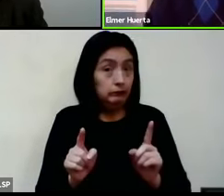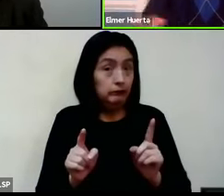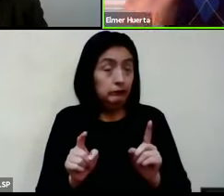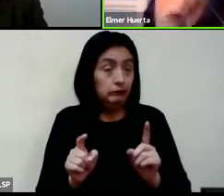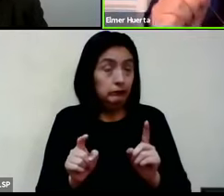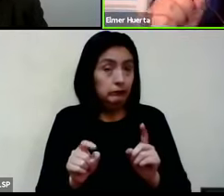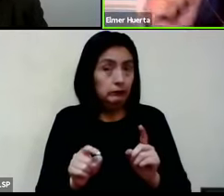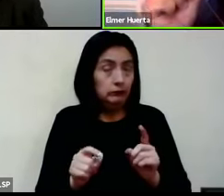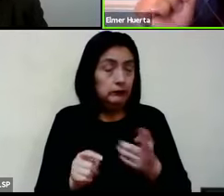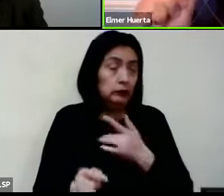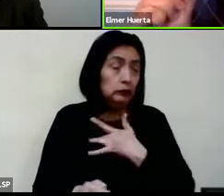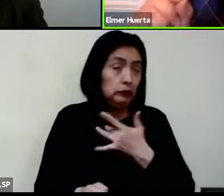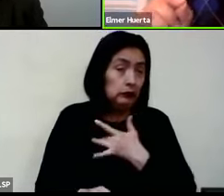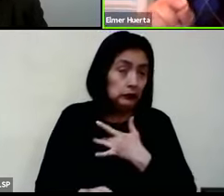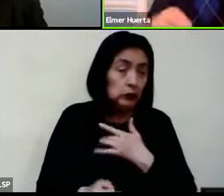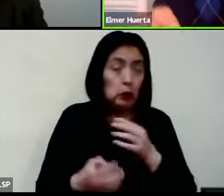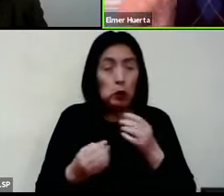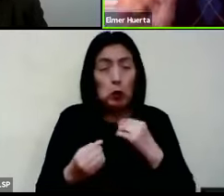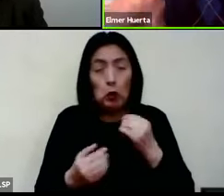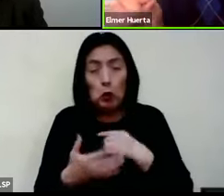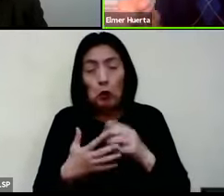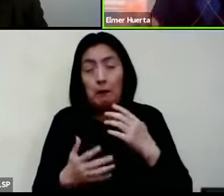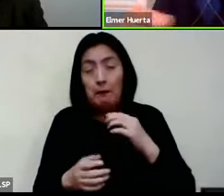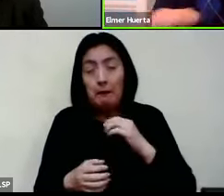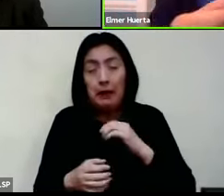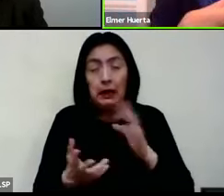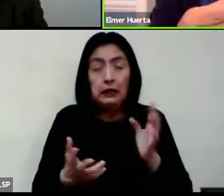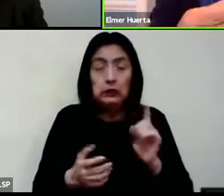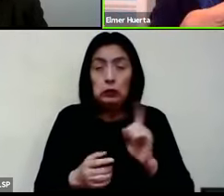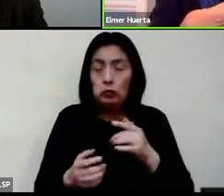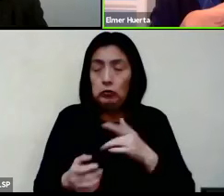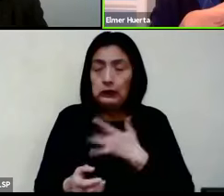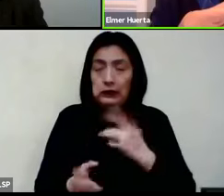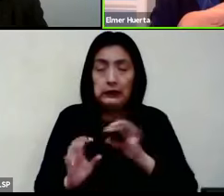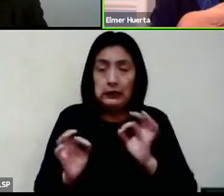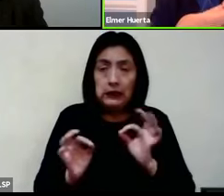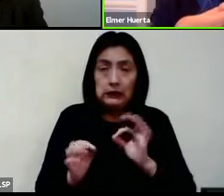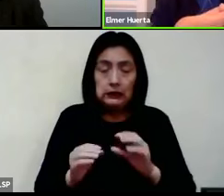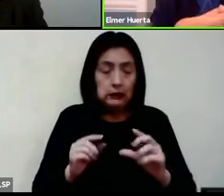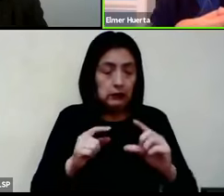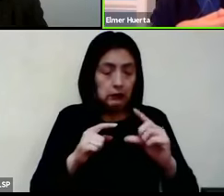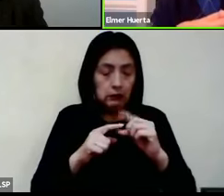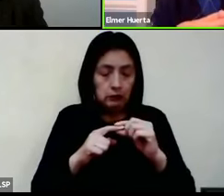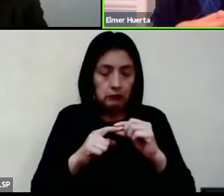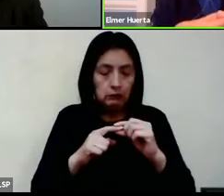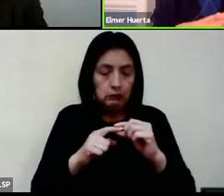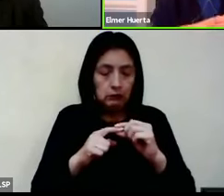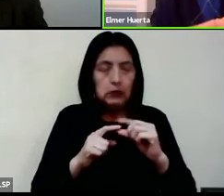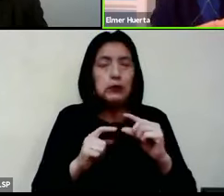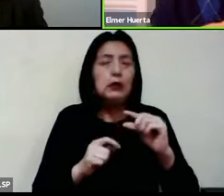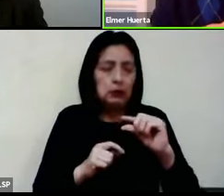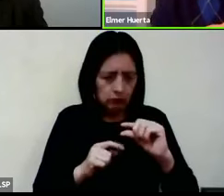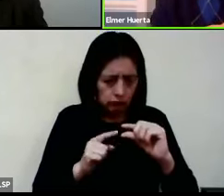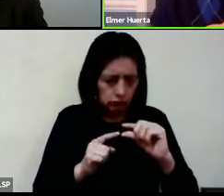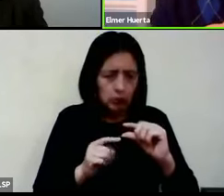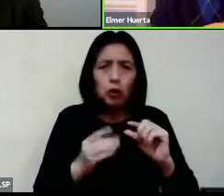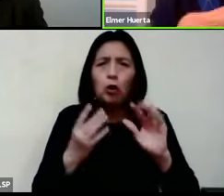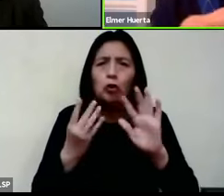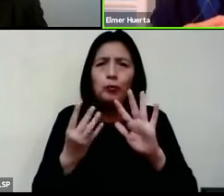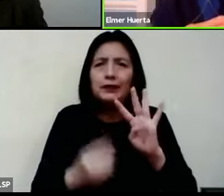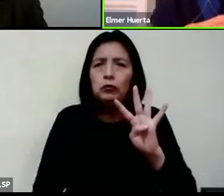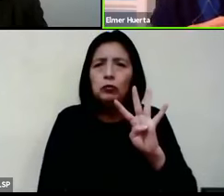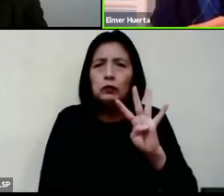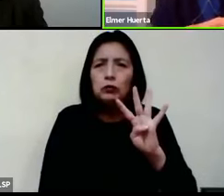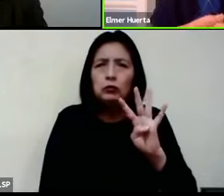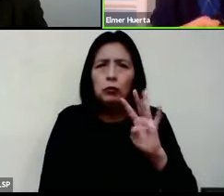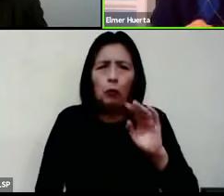con síntomas o, más traicionero aún, sin síntomas, el oxímetro me dice que está en 94,